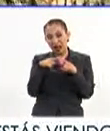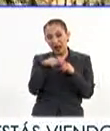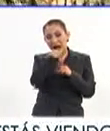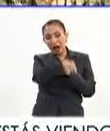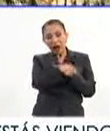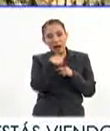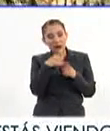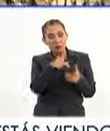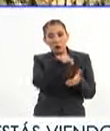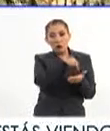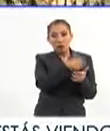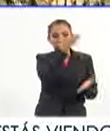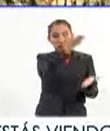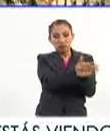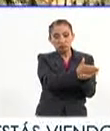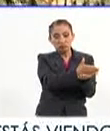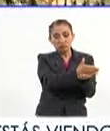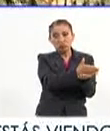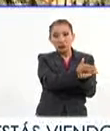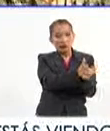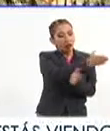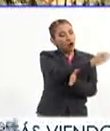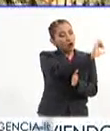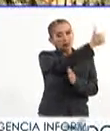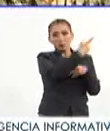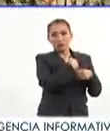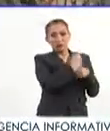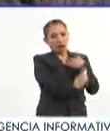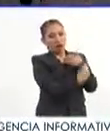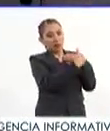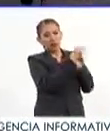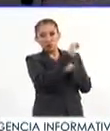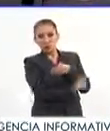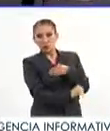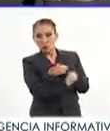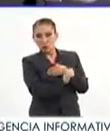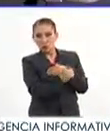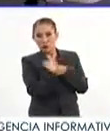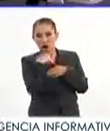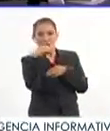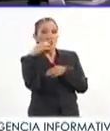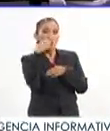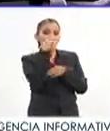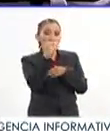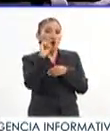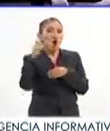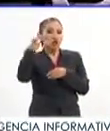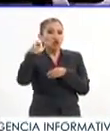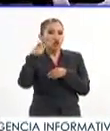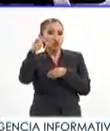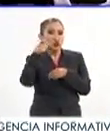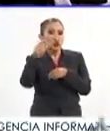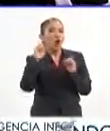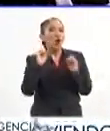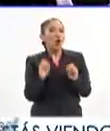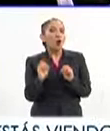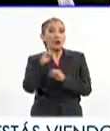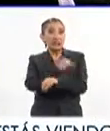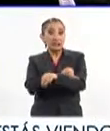emplazamiento para detener los avances ya fuera de gente que viniera del sur de la Cuenca de México, de Coyoacán o de Xochimilco, o de la